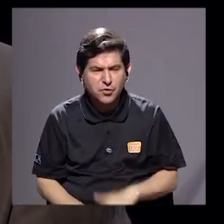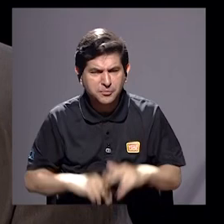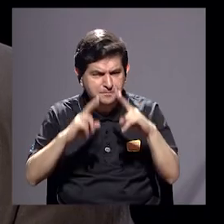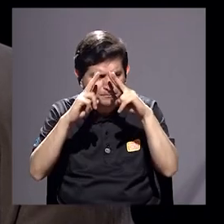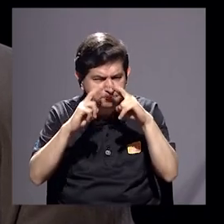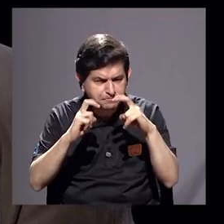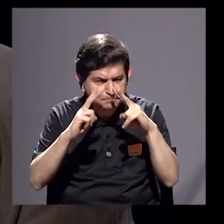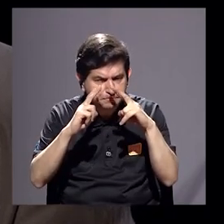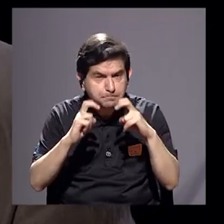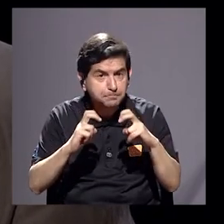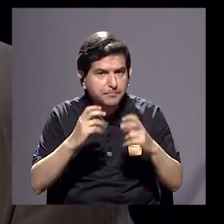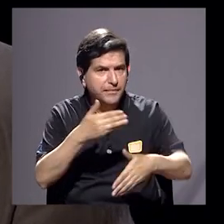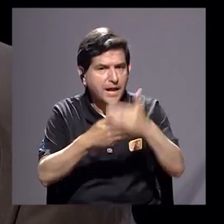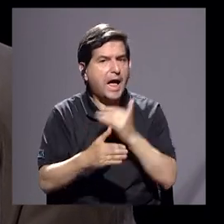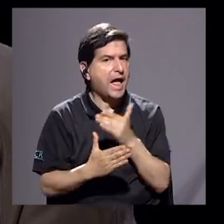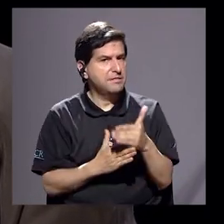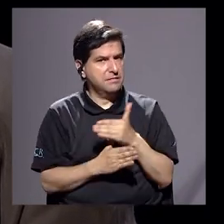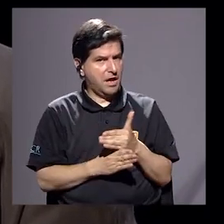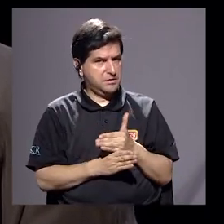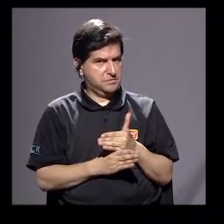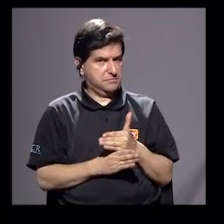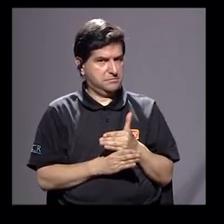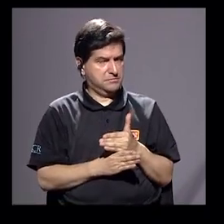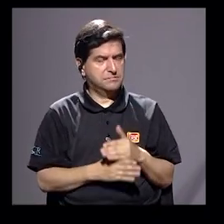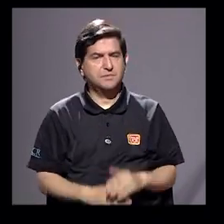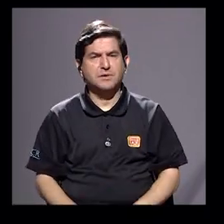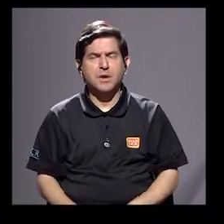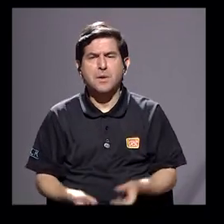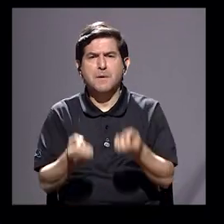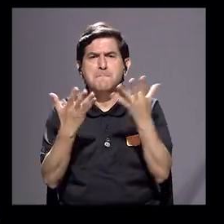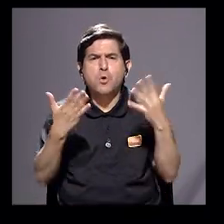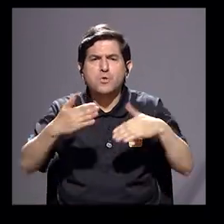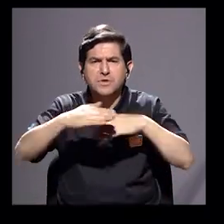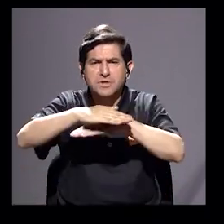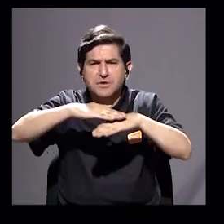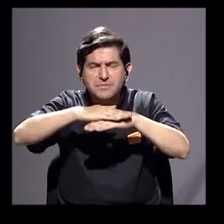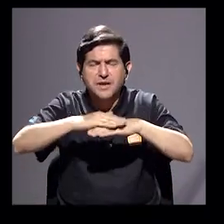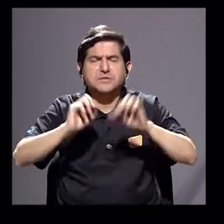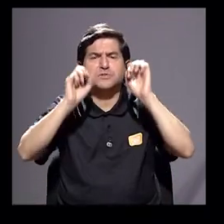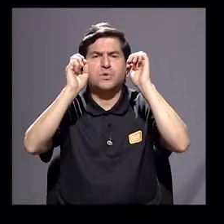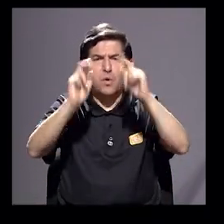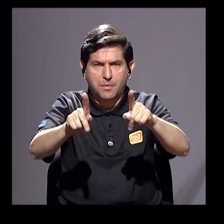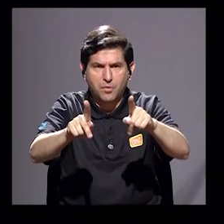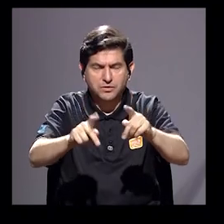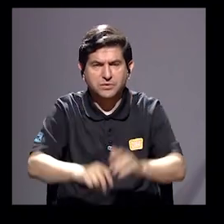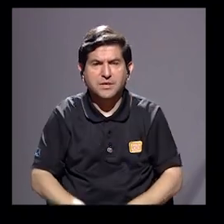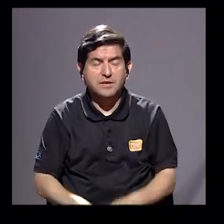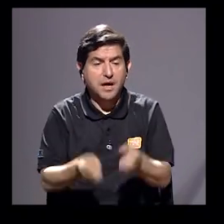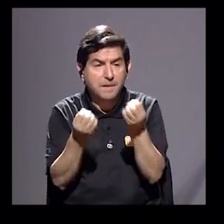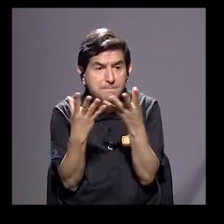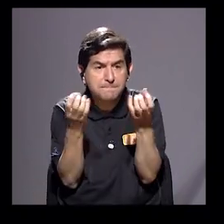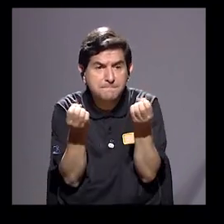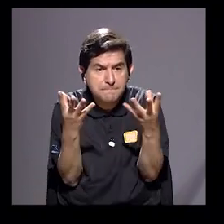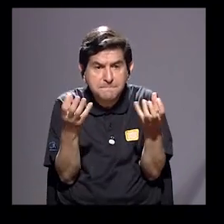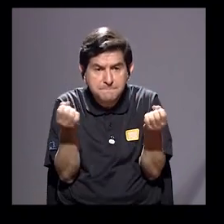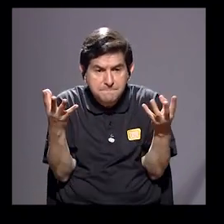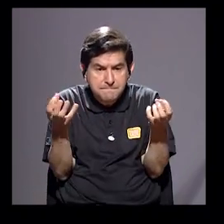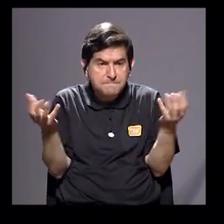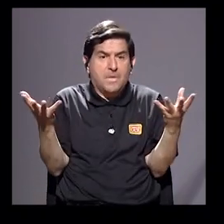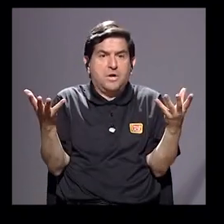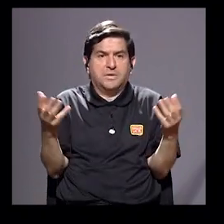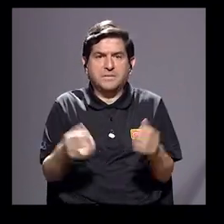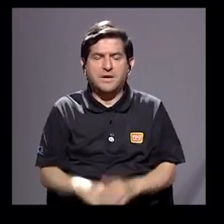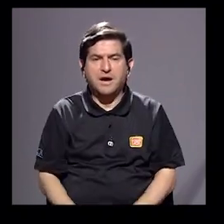revisar esa noticia antes de compartirla hay una gran cantidad de plataformas que ofrecen la posibilidad que además se multiplique cada vez más y